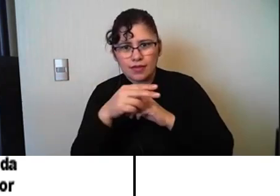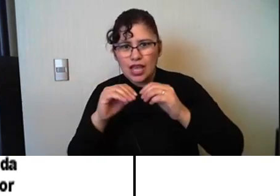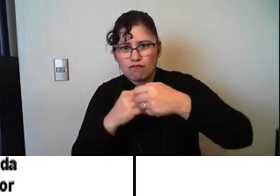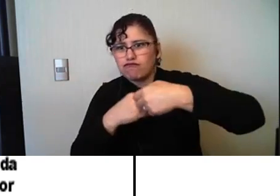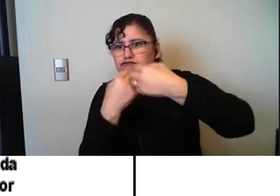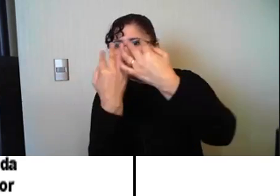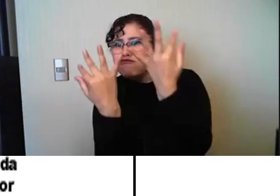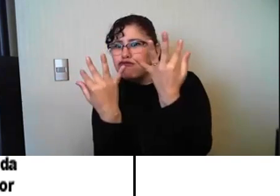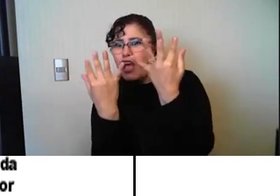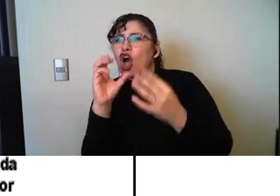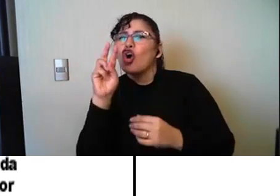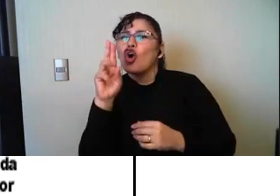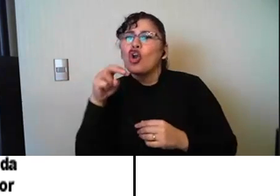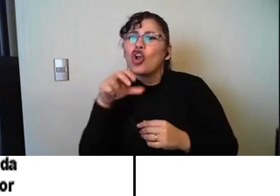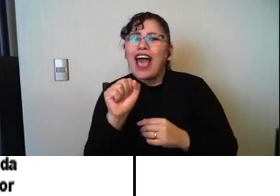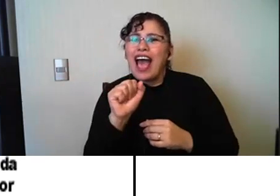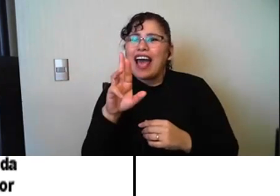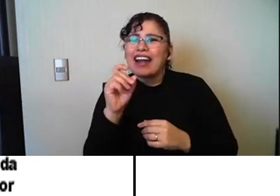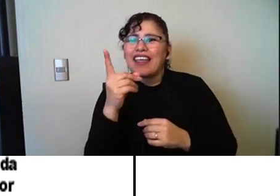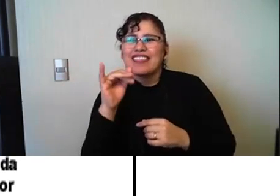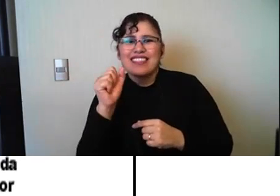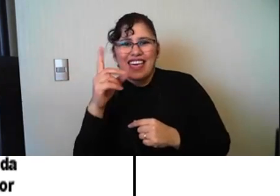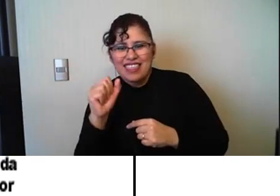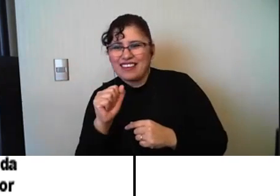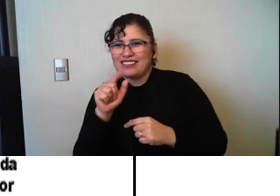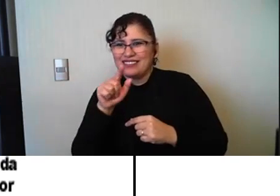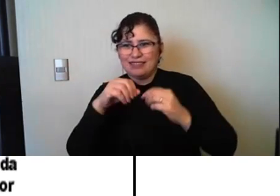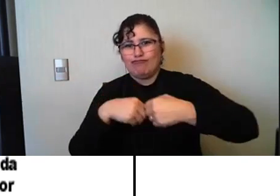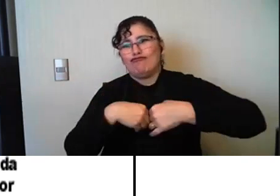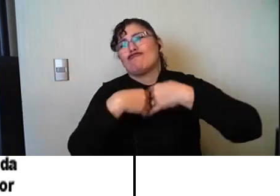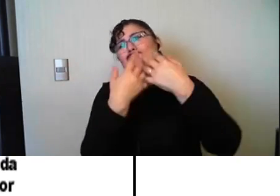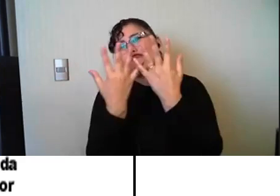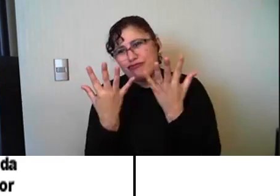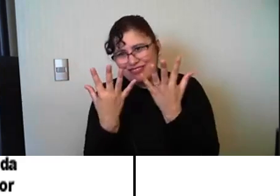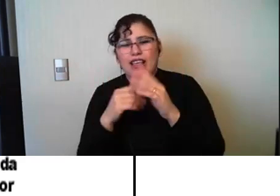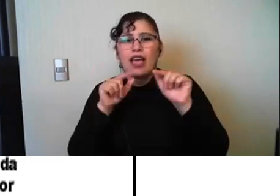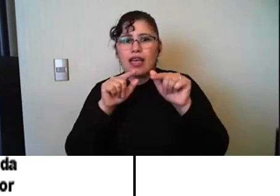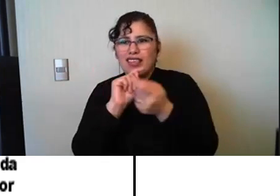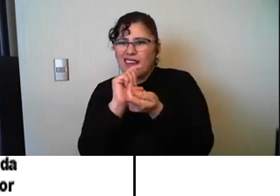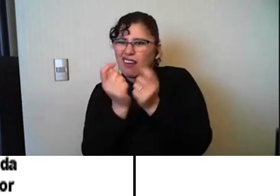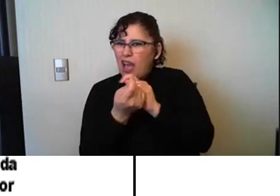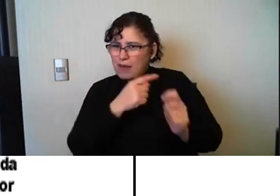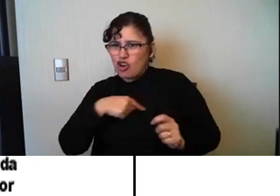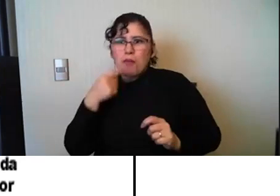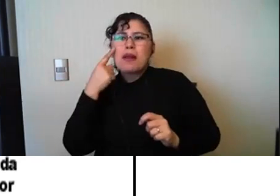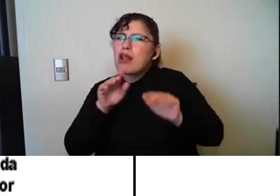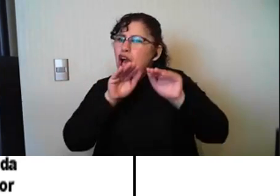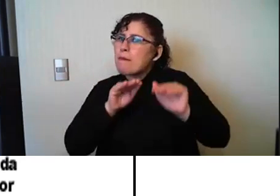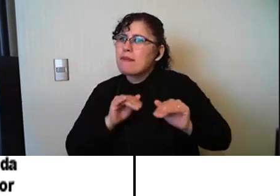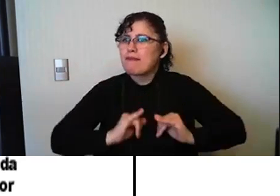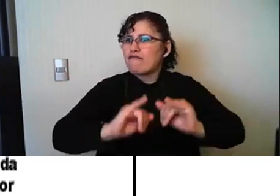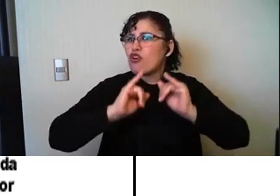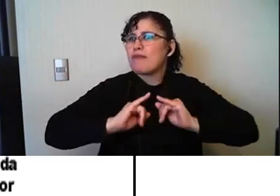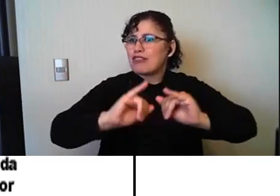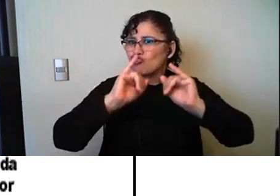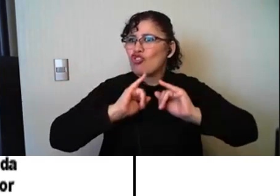radiada, que se va a compactar formando la cápsula interna. En realidad lleva la misma información, cambia de nombre esta estructura. Esto es